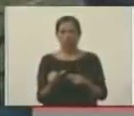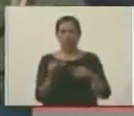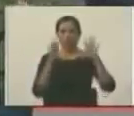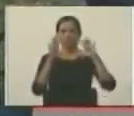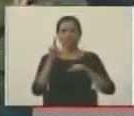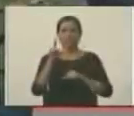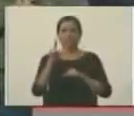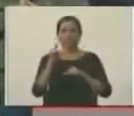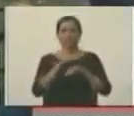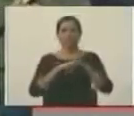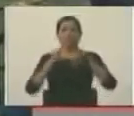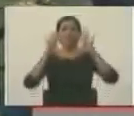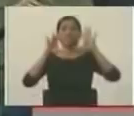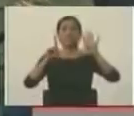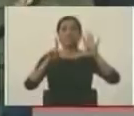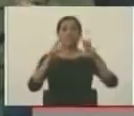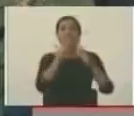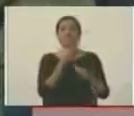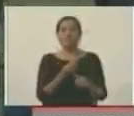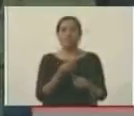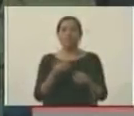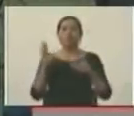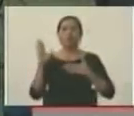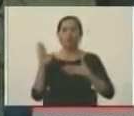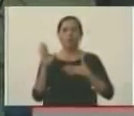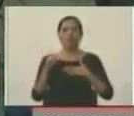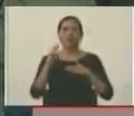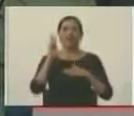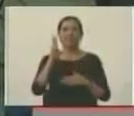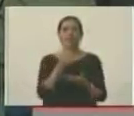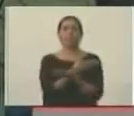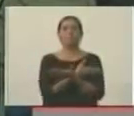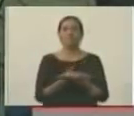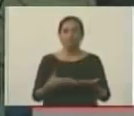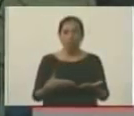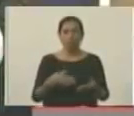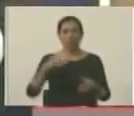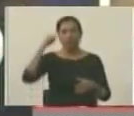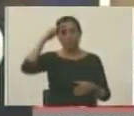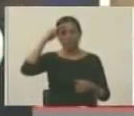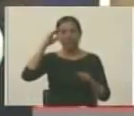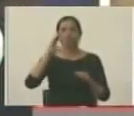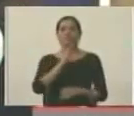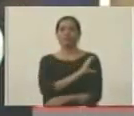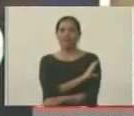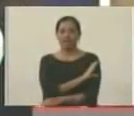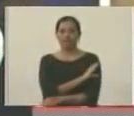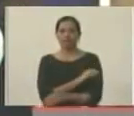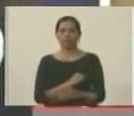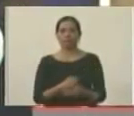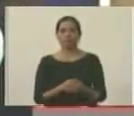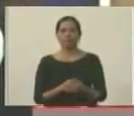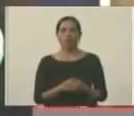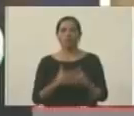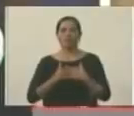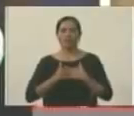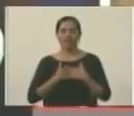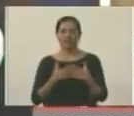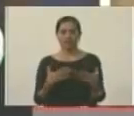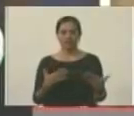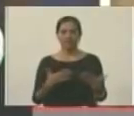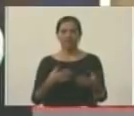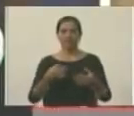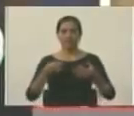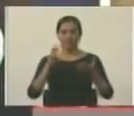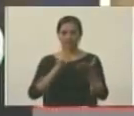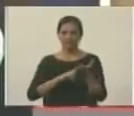de diciembre de este año juramentando a los 3 millones de milicianos y milicianas para garantizar la